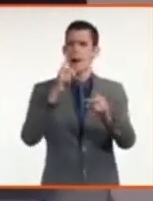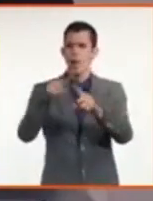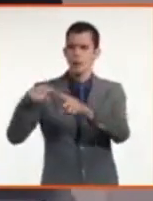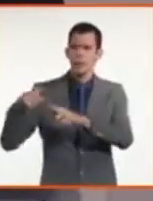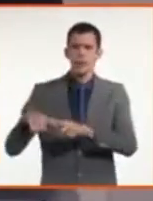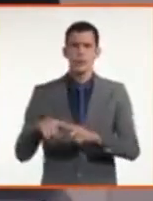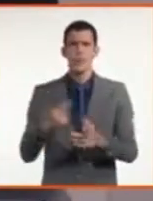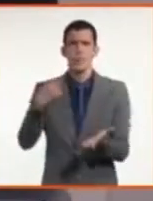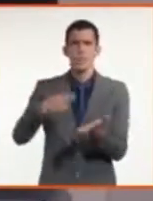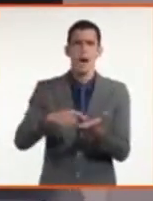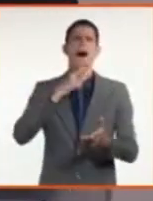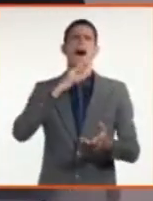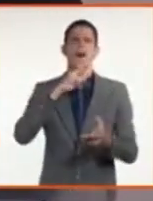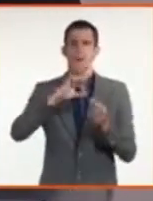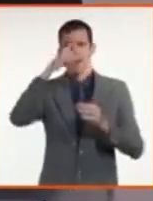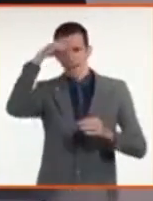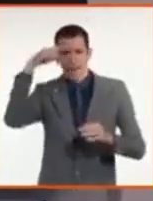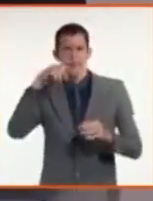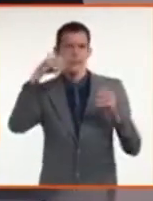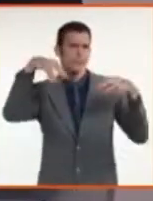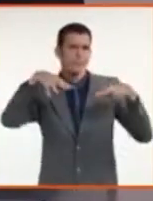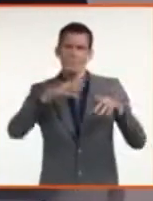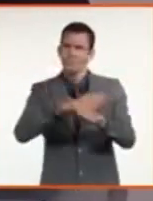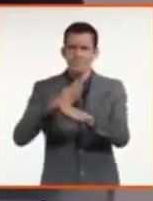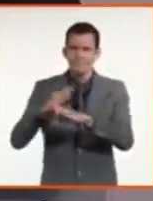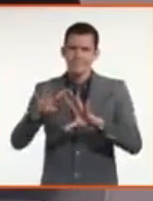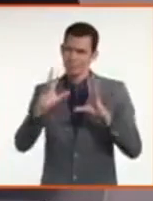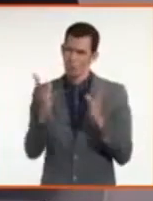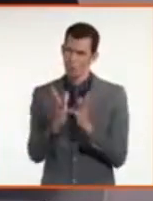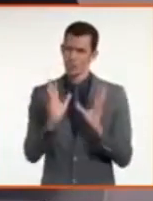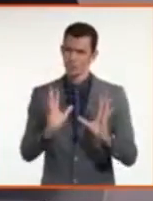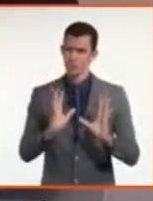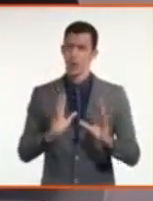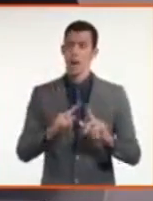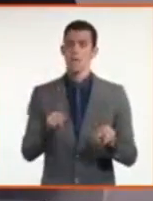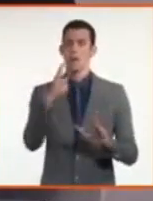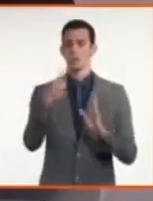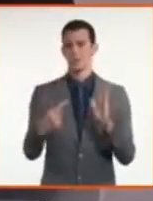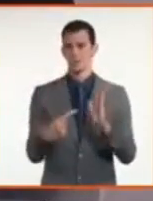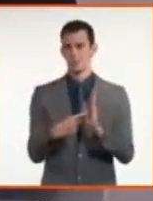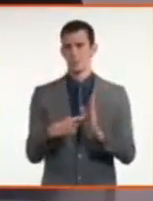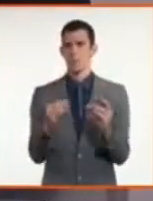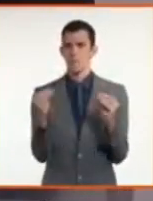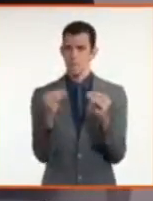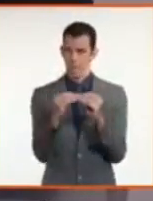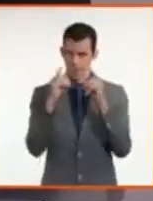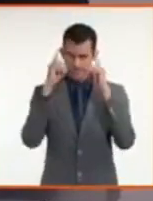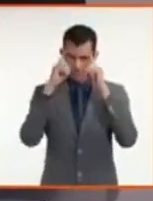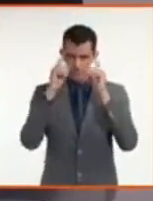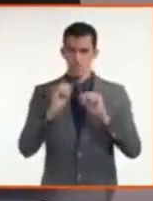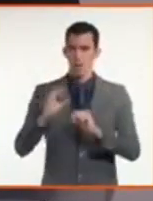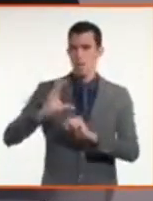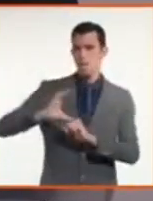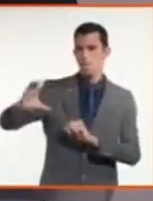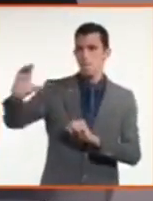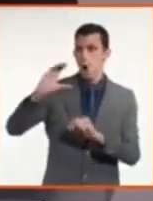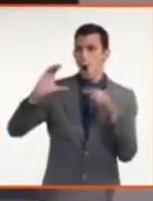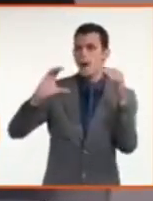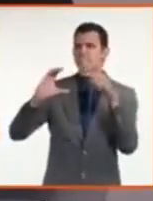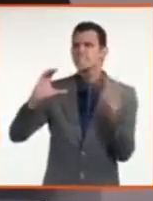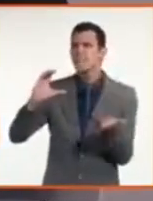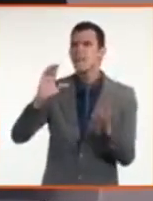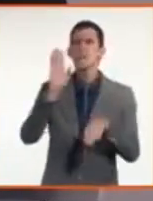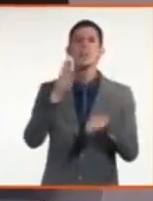incrementó los ingresos los trabajadores acompañado del aumento de la productividad de la producción por eso decía la ministra quiero es